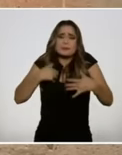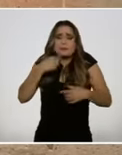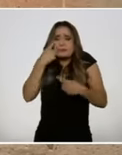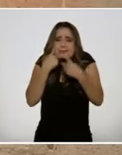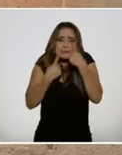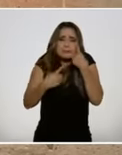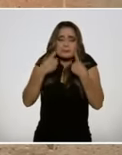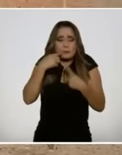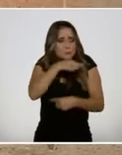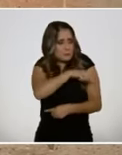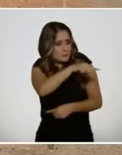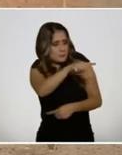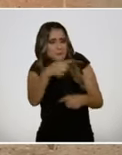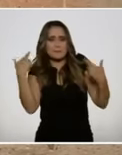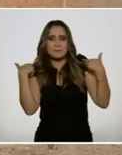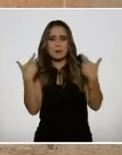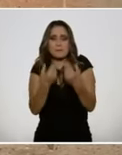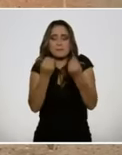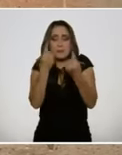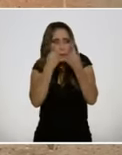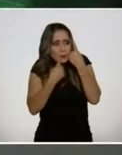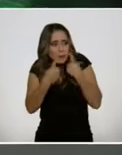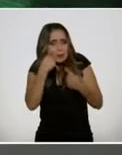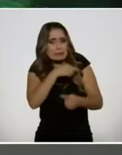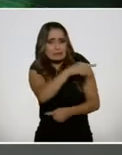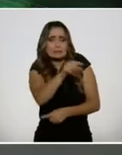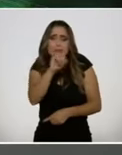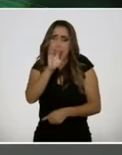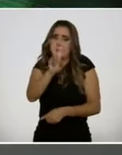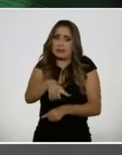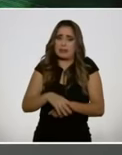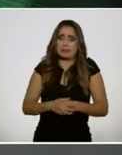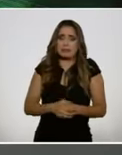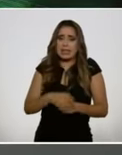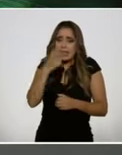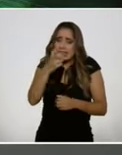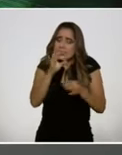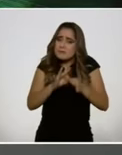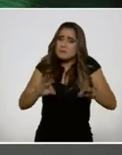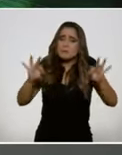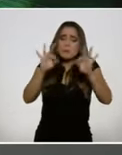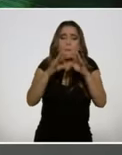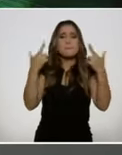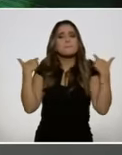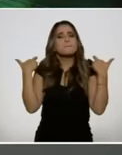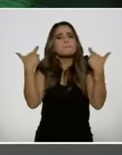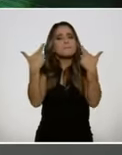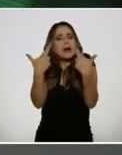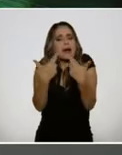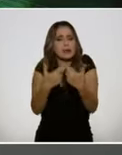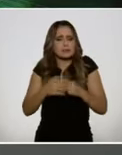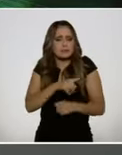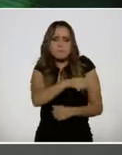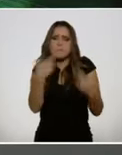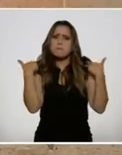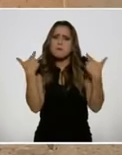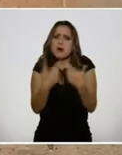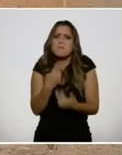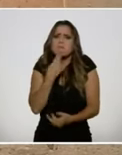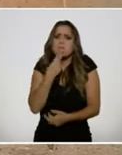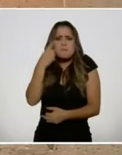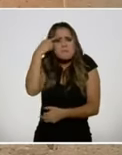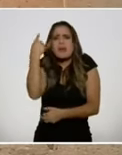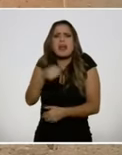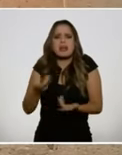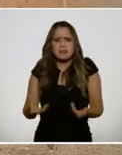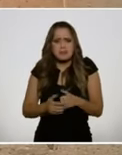lágrimas a varios maestros, porque efectivamente esa es la esencia del maestro. El maestro, su razón de ser, es